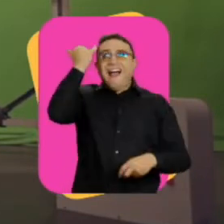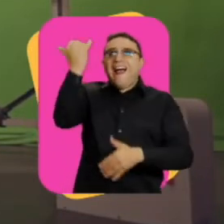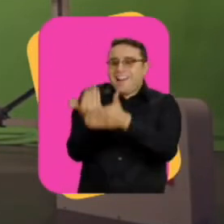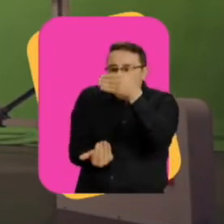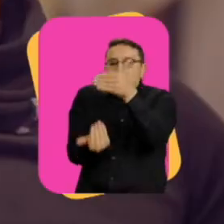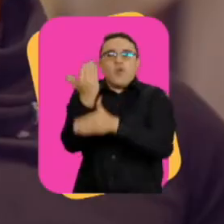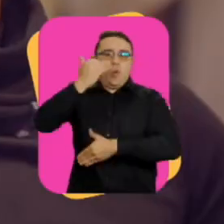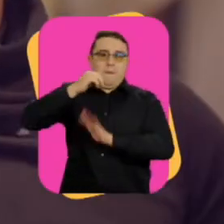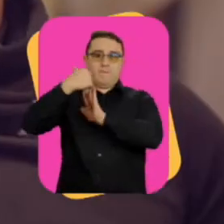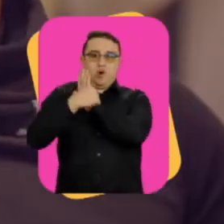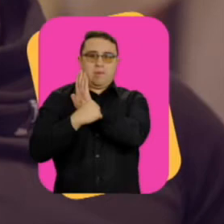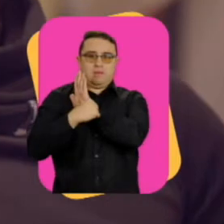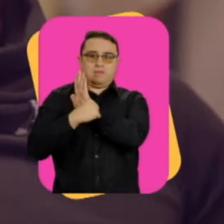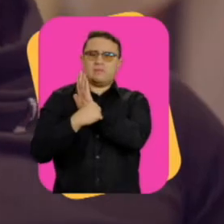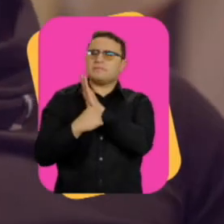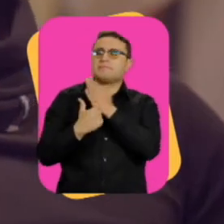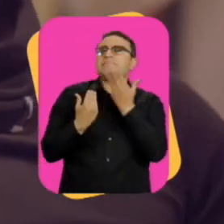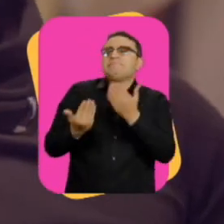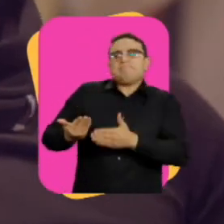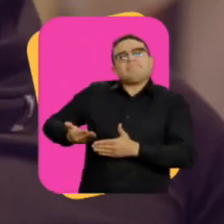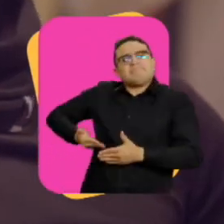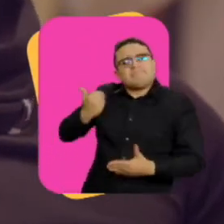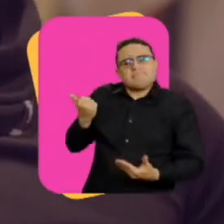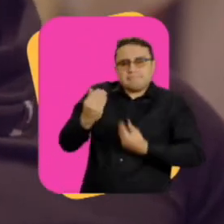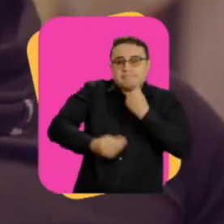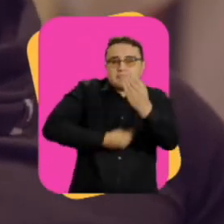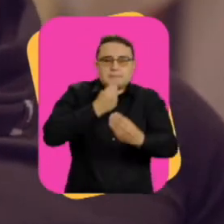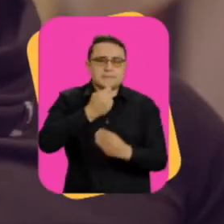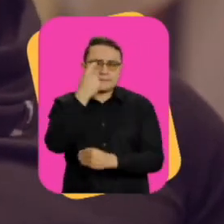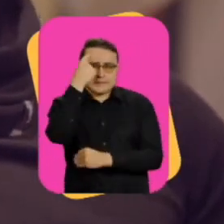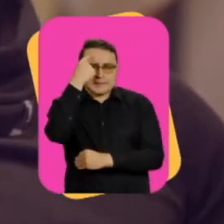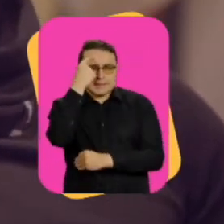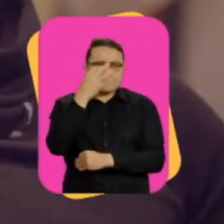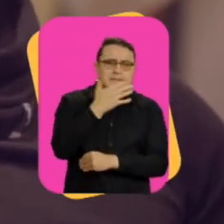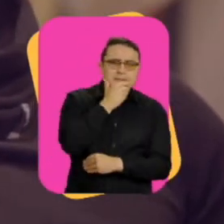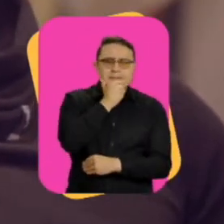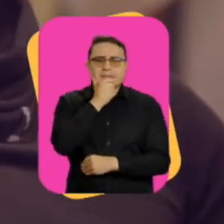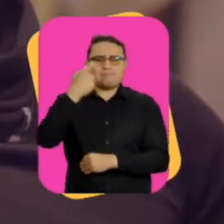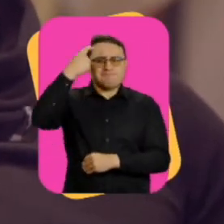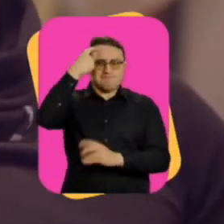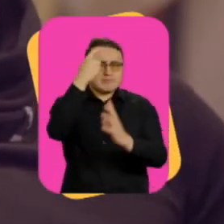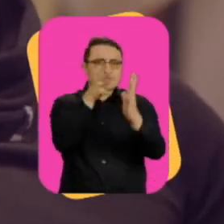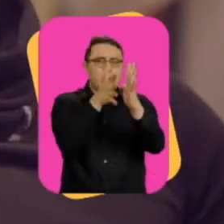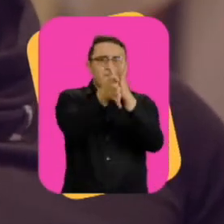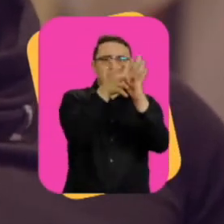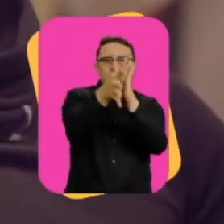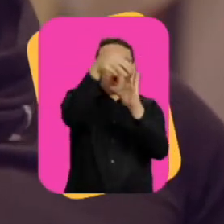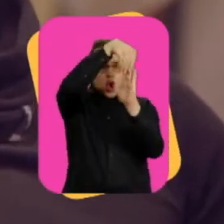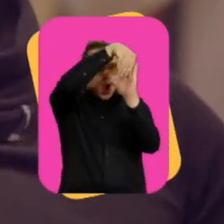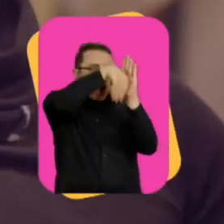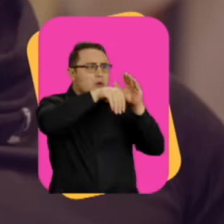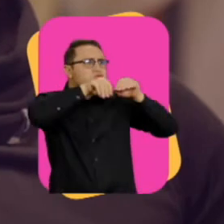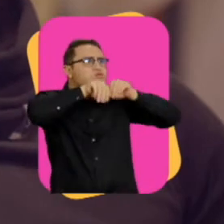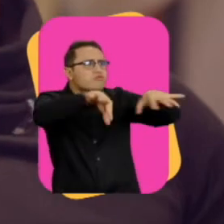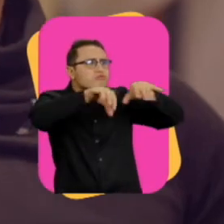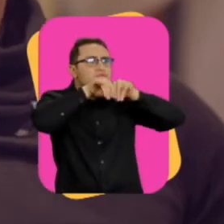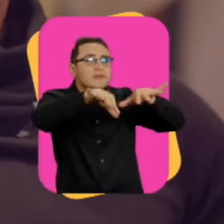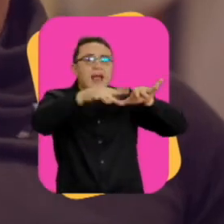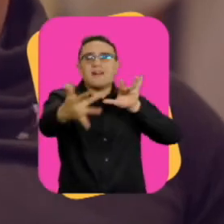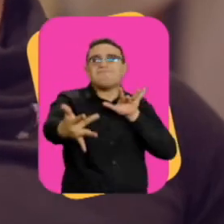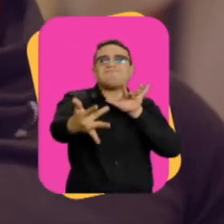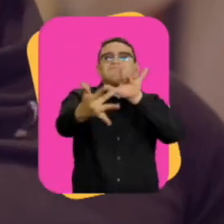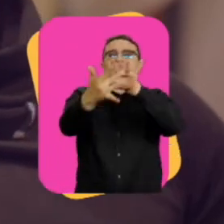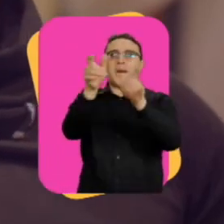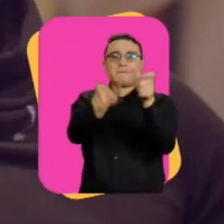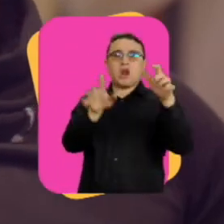Estábamos buscando un contenido de tipo informativo que pudiera responder a